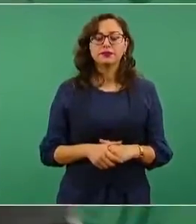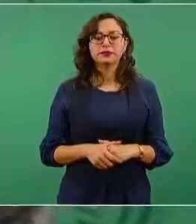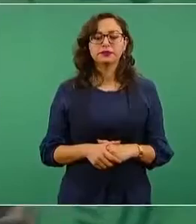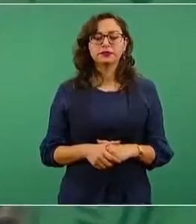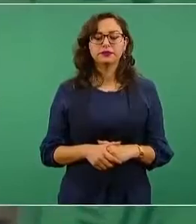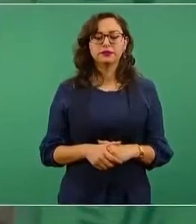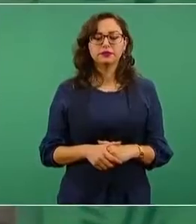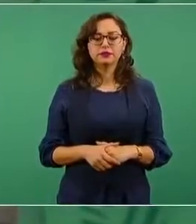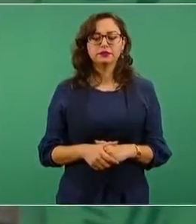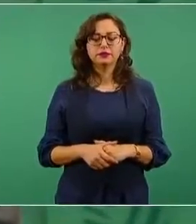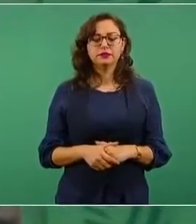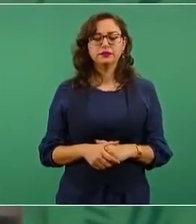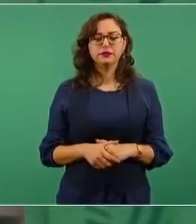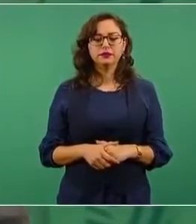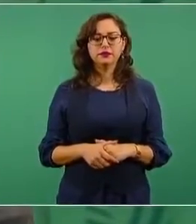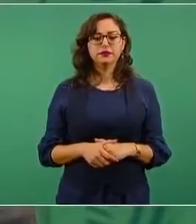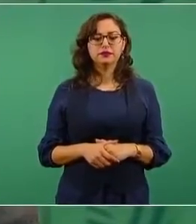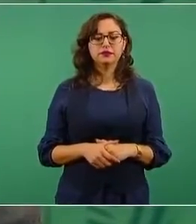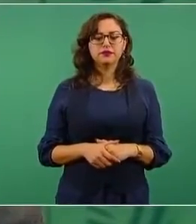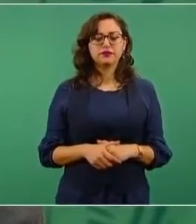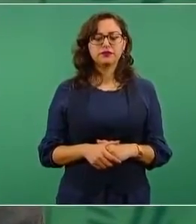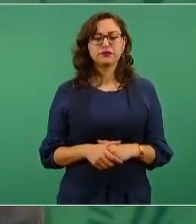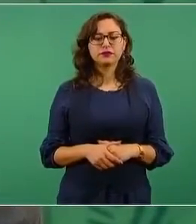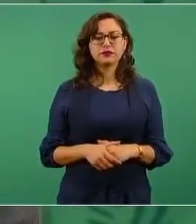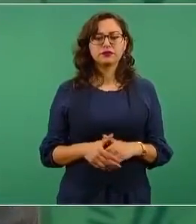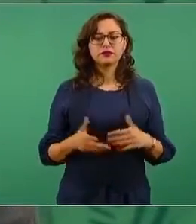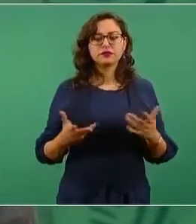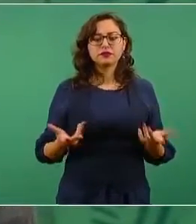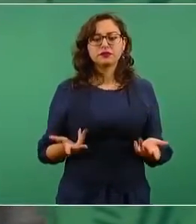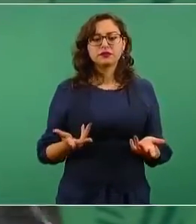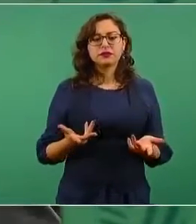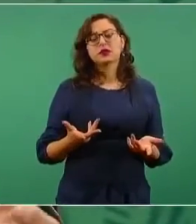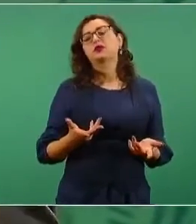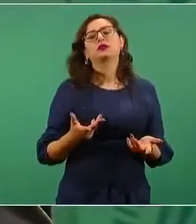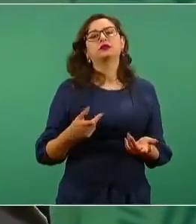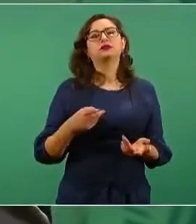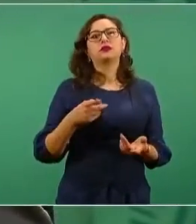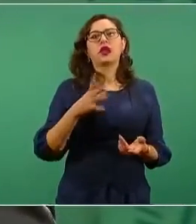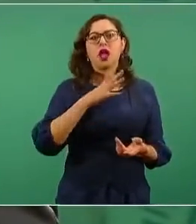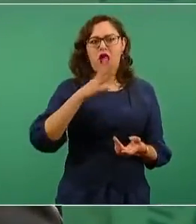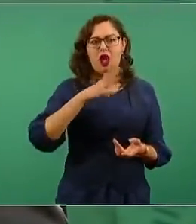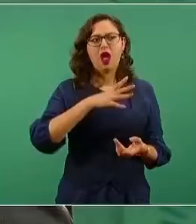revocar los contratos de explotación de petróleo